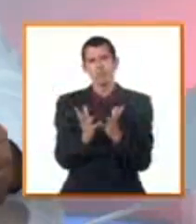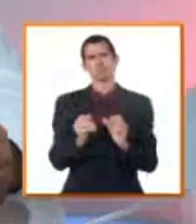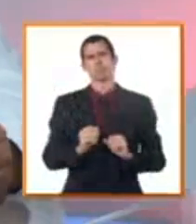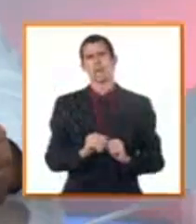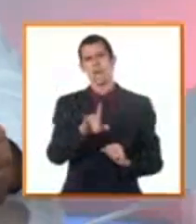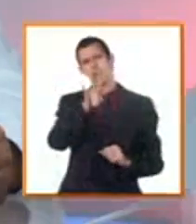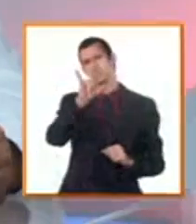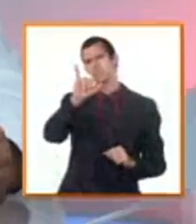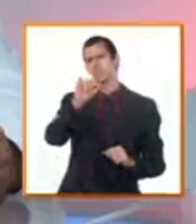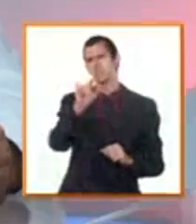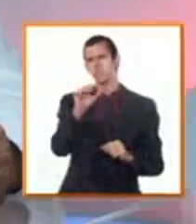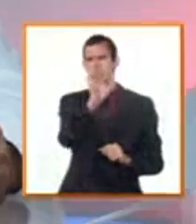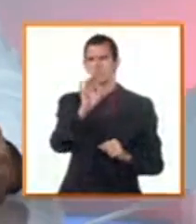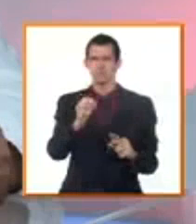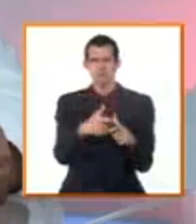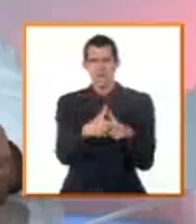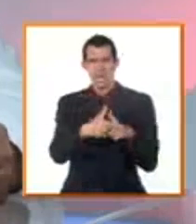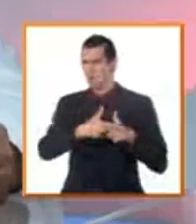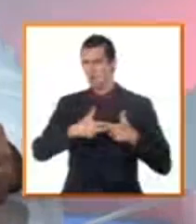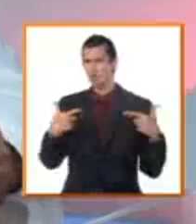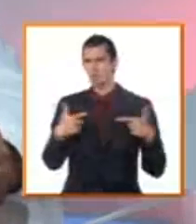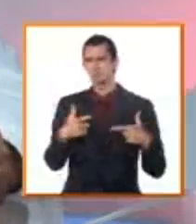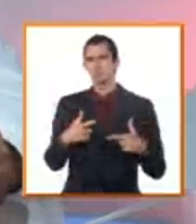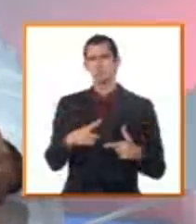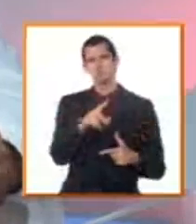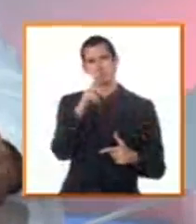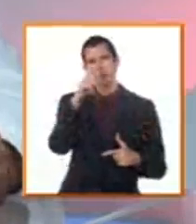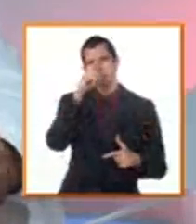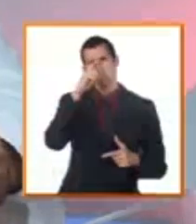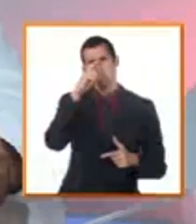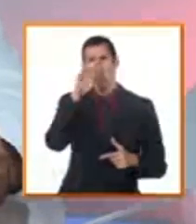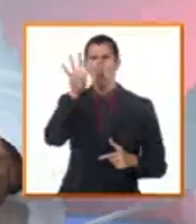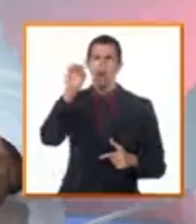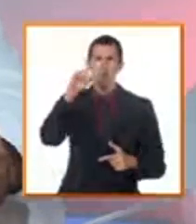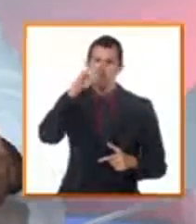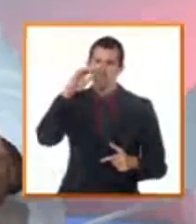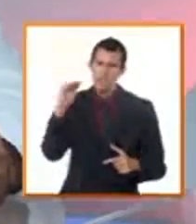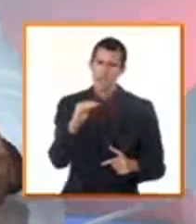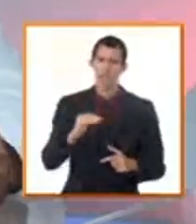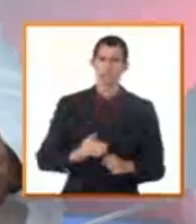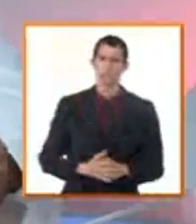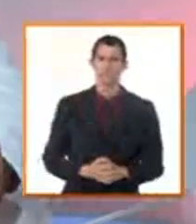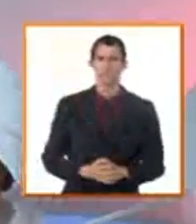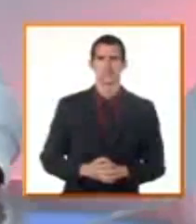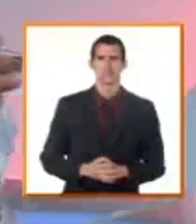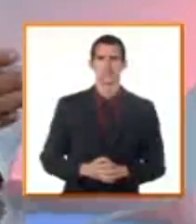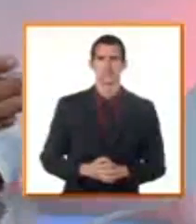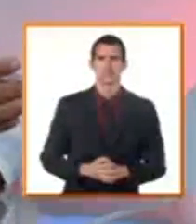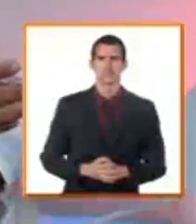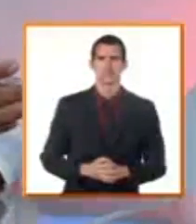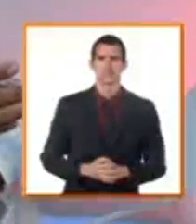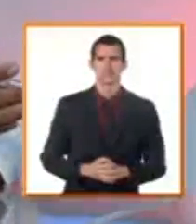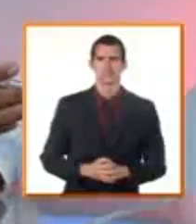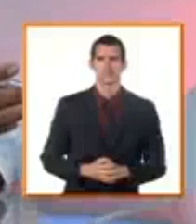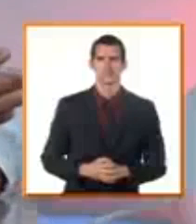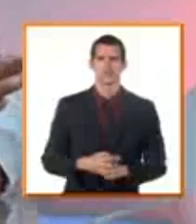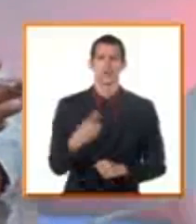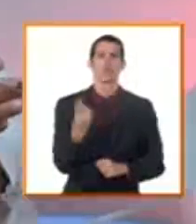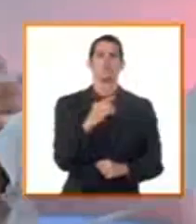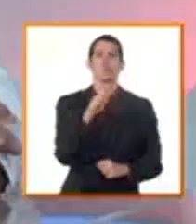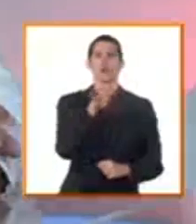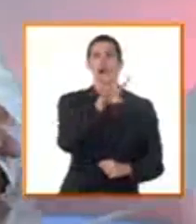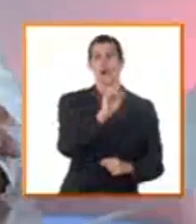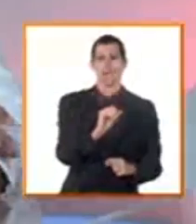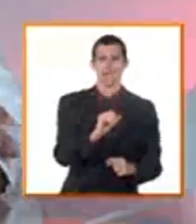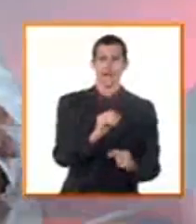un elemento importante. Hoy en la escuela contamos con 573 alumnos del técnico superior en aduana, el 50% que está en segundo